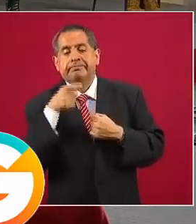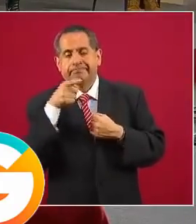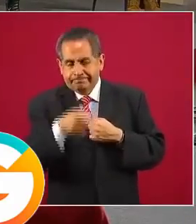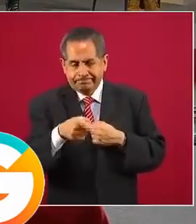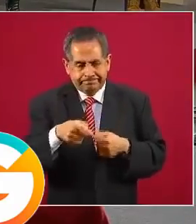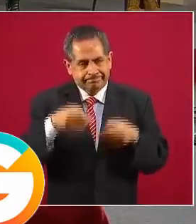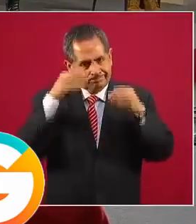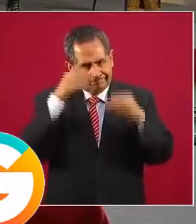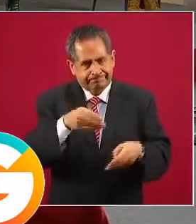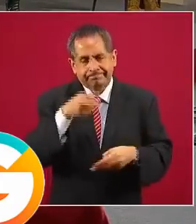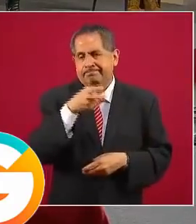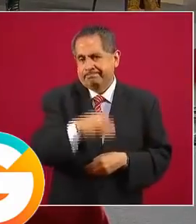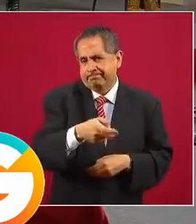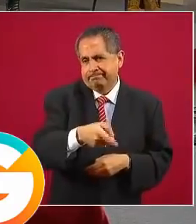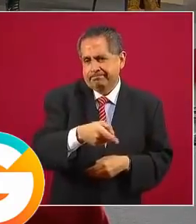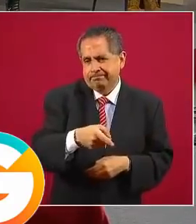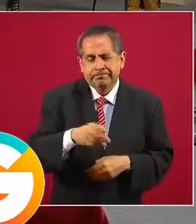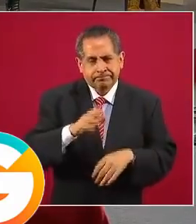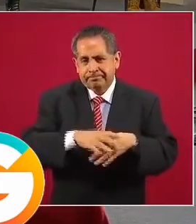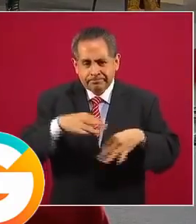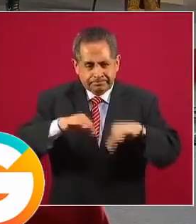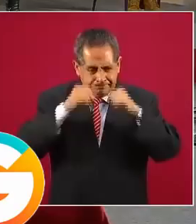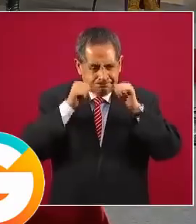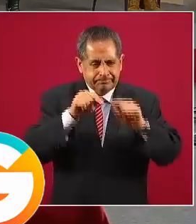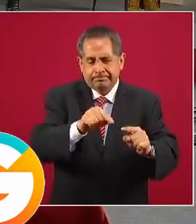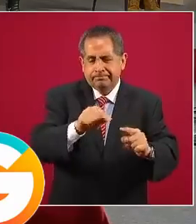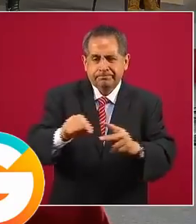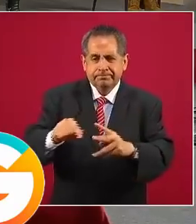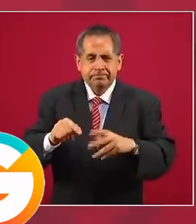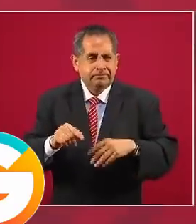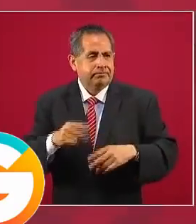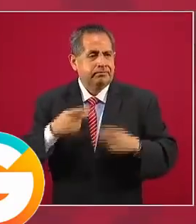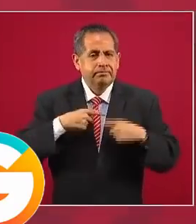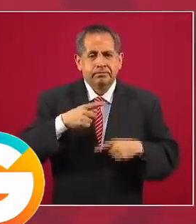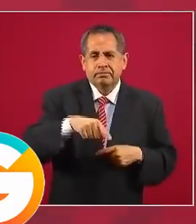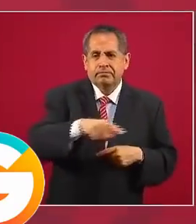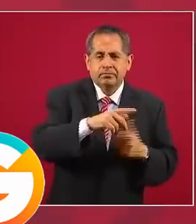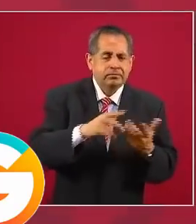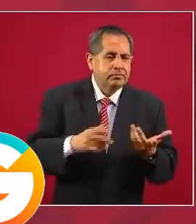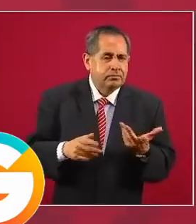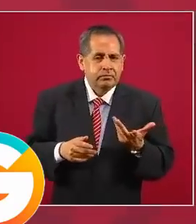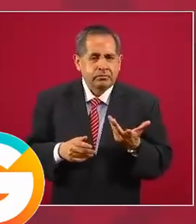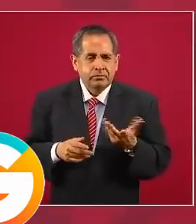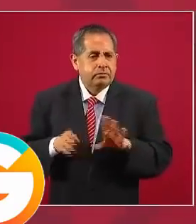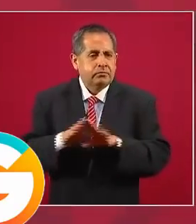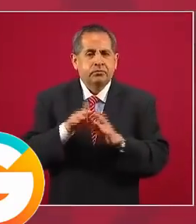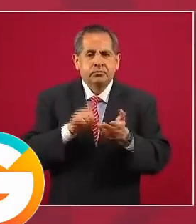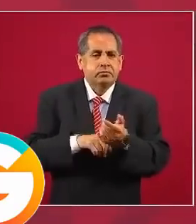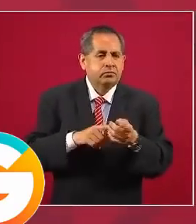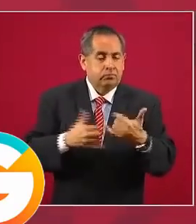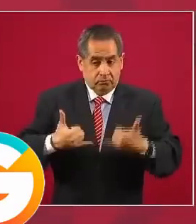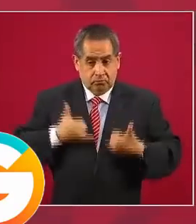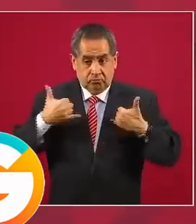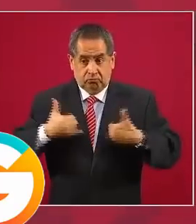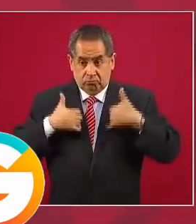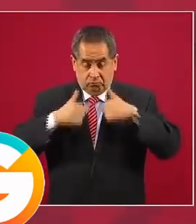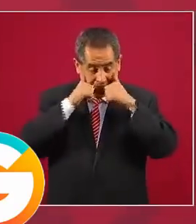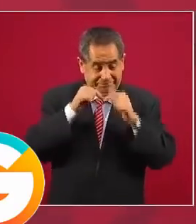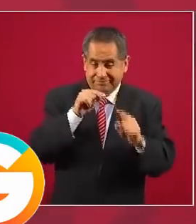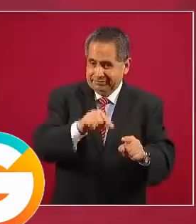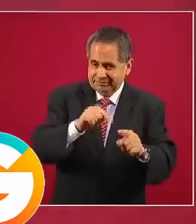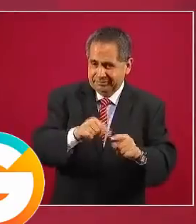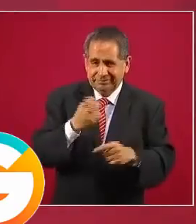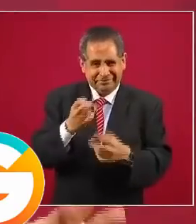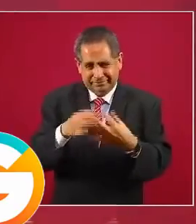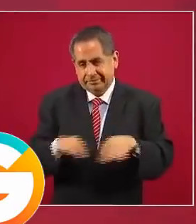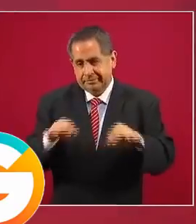Entre más atención al pueblo, entre más atención a los jóvenes,